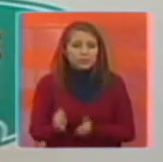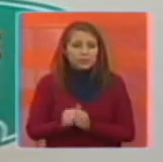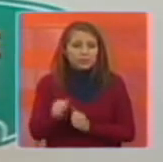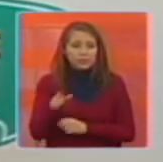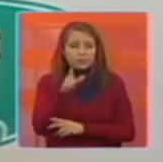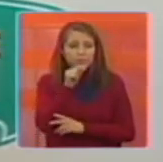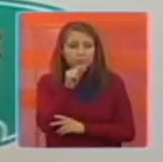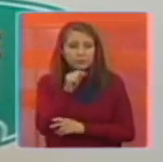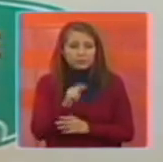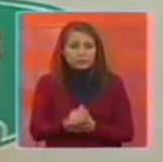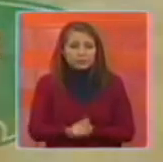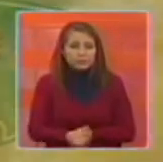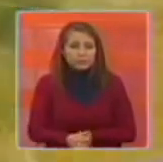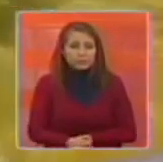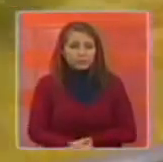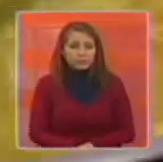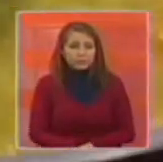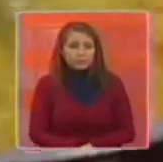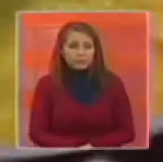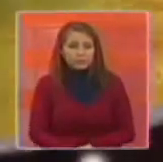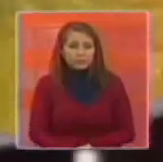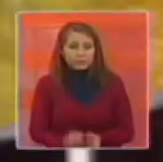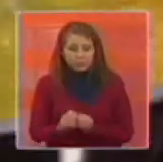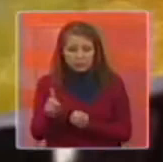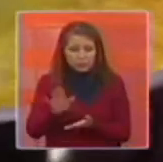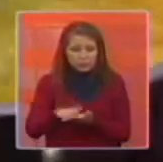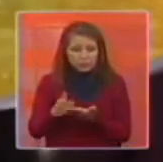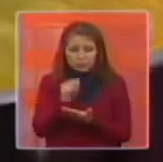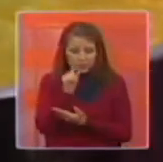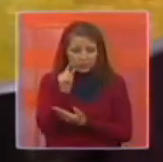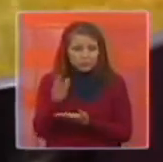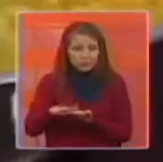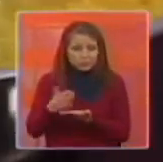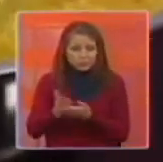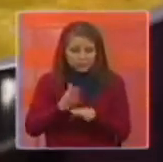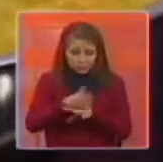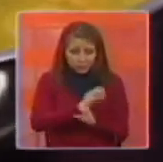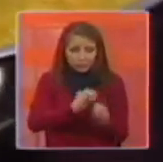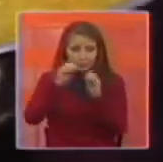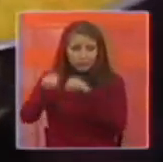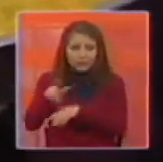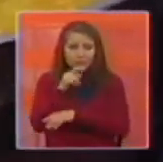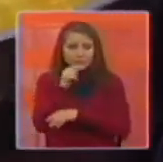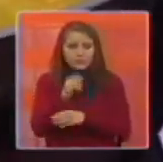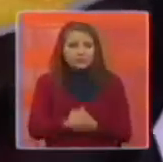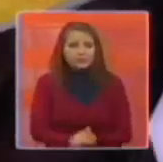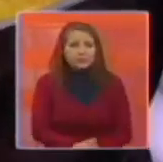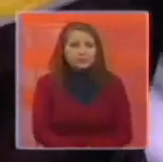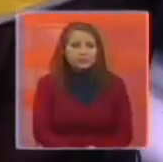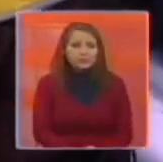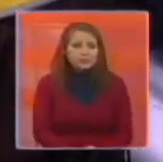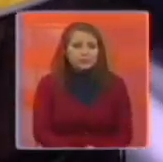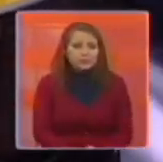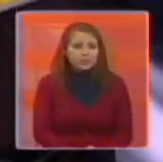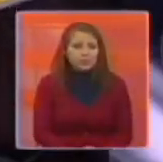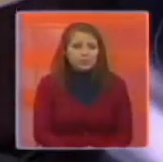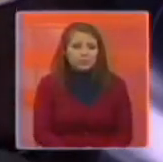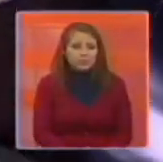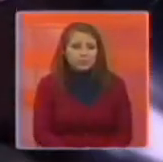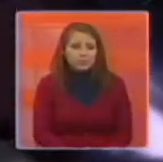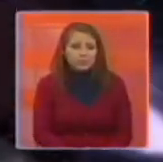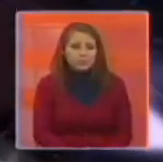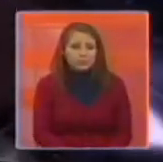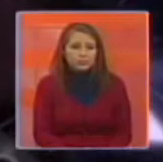pollo. Voy a refreír, digo, el refrito un ratito más, para ya ponerle el pollito, ¿no? Nosotros vamos a picar